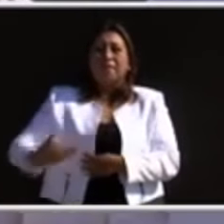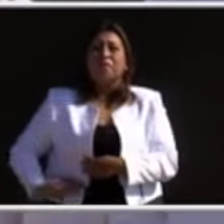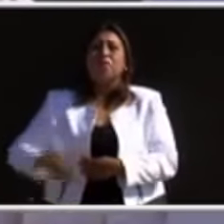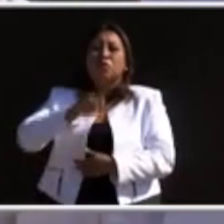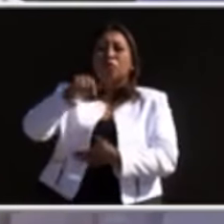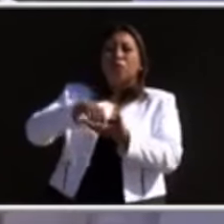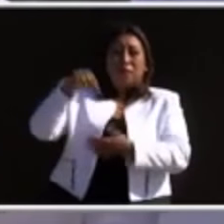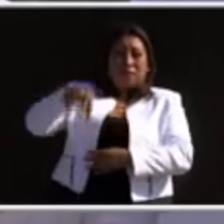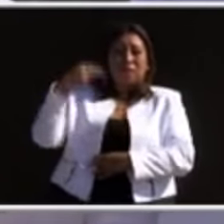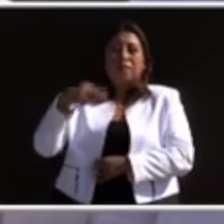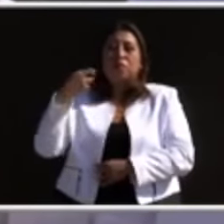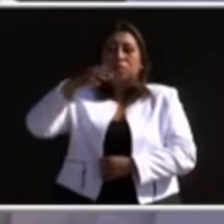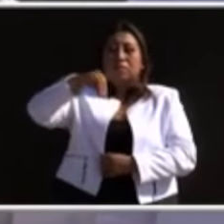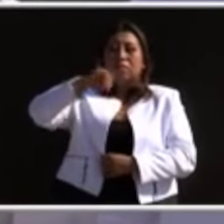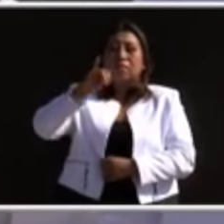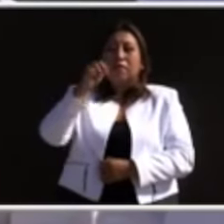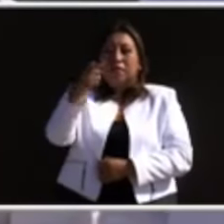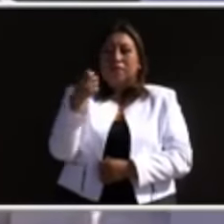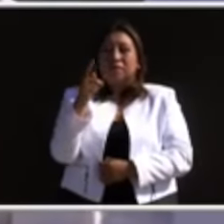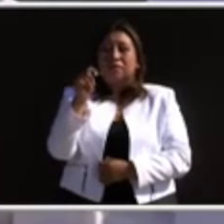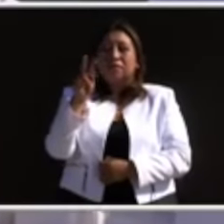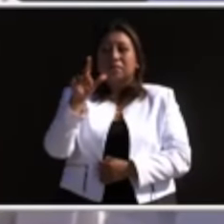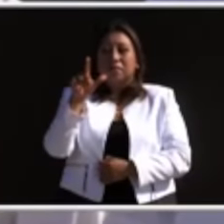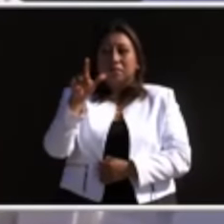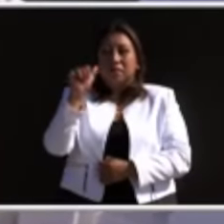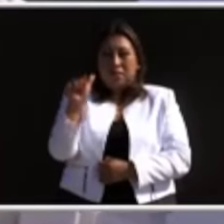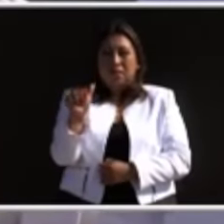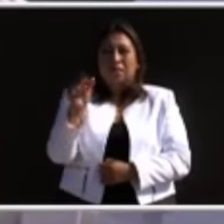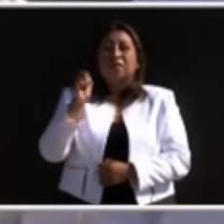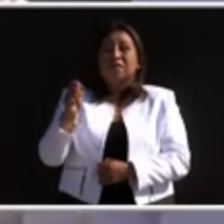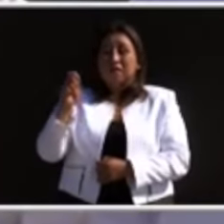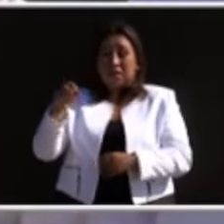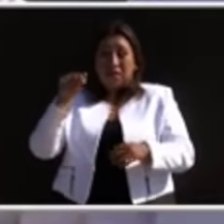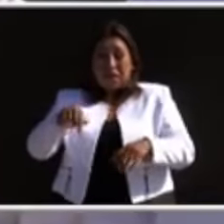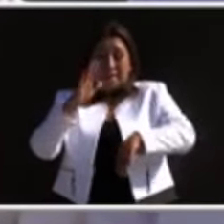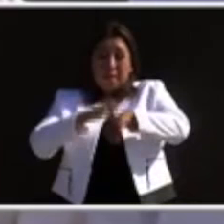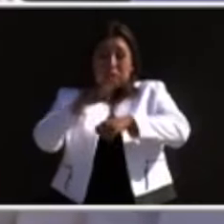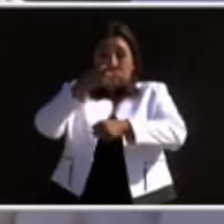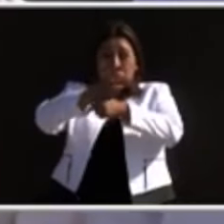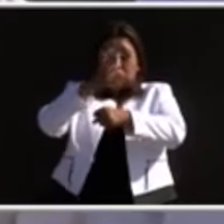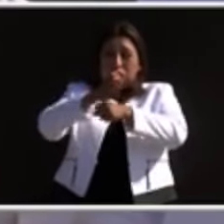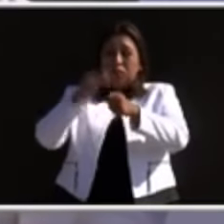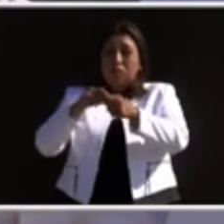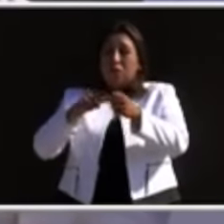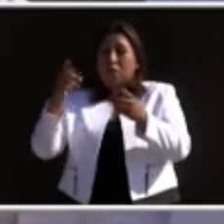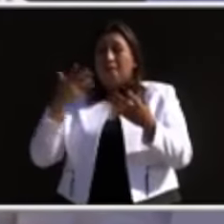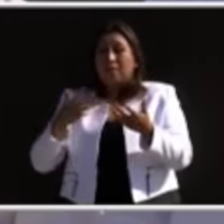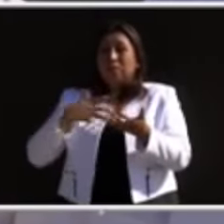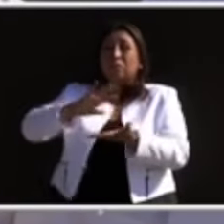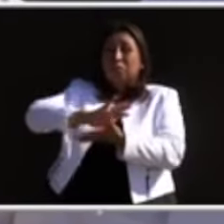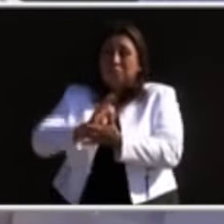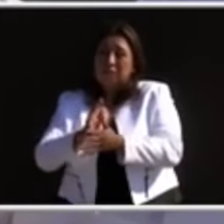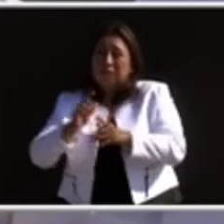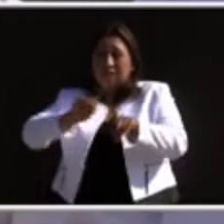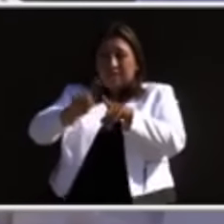el segundo municipio con mayor rezago del país. Ella tendrá a su cargo una tarea de